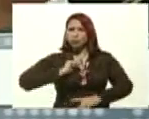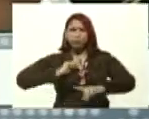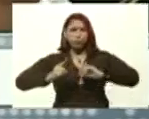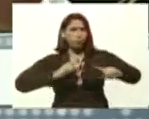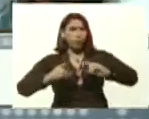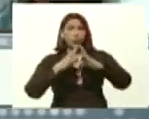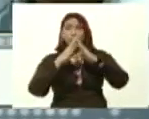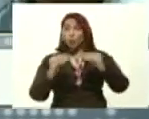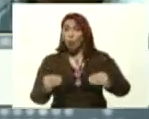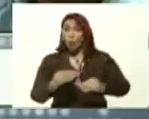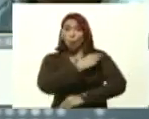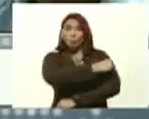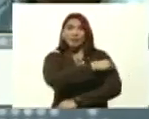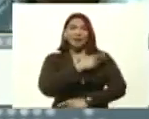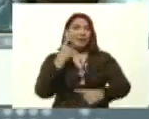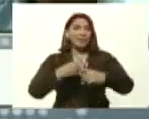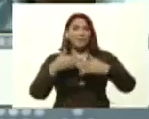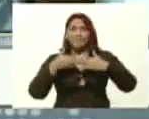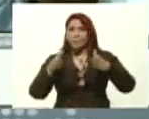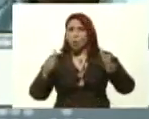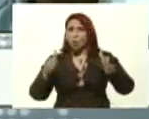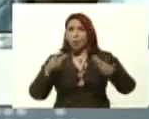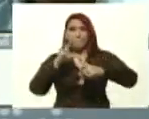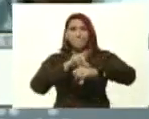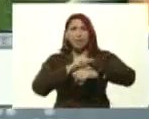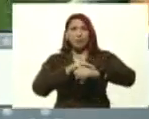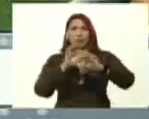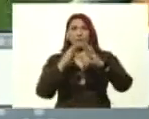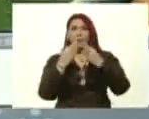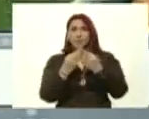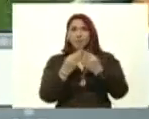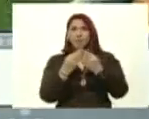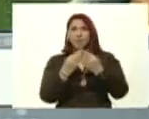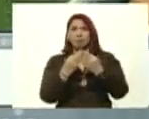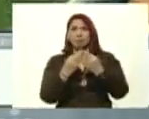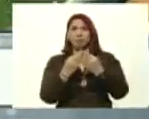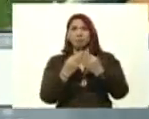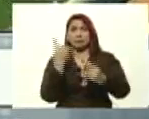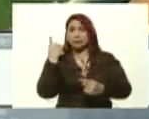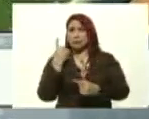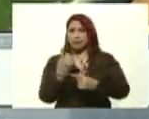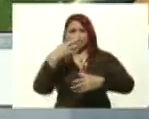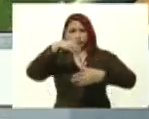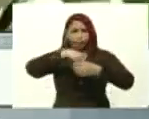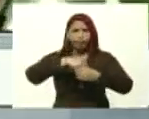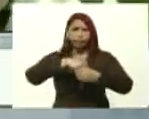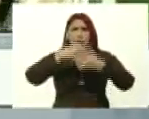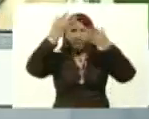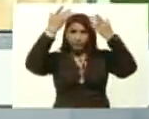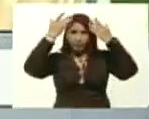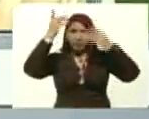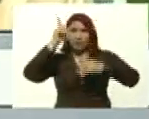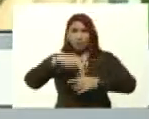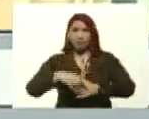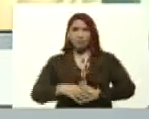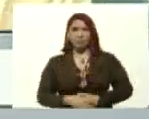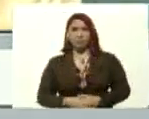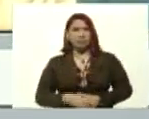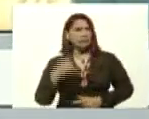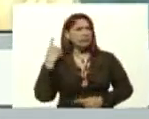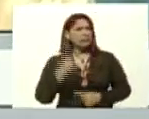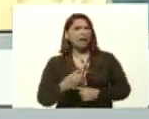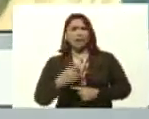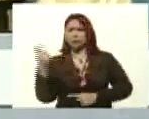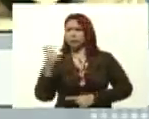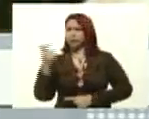los ambulatorios tienen que estar abiertos, todos, con un médico de familia, con una médica de familia, con su enfermera, parir para